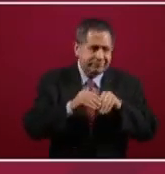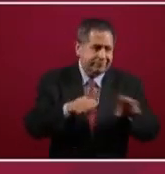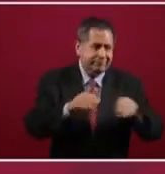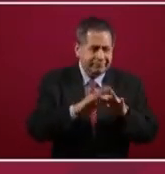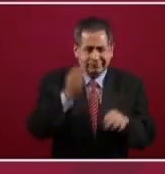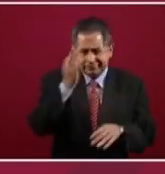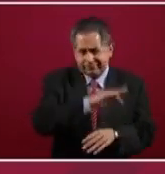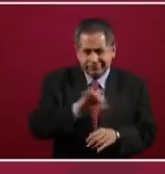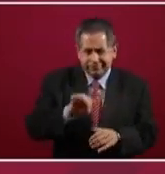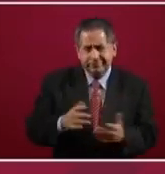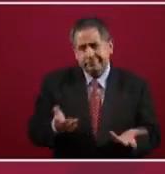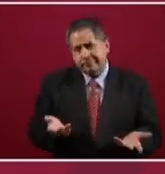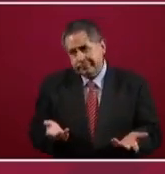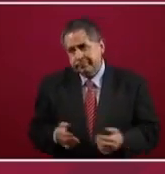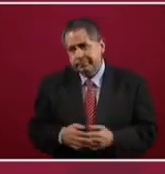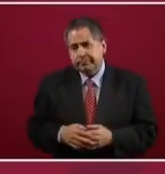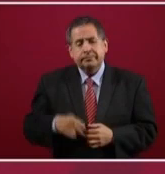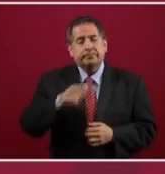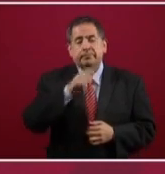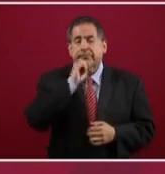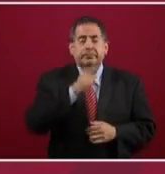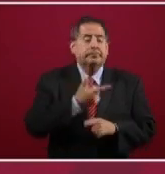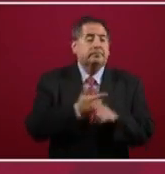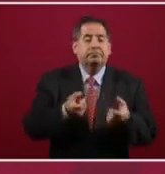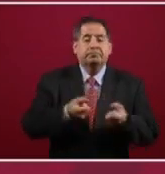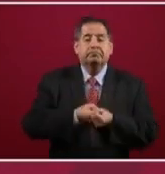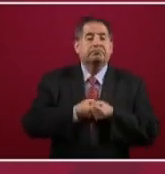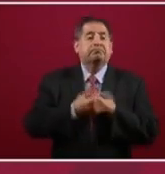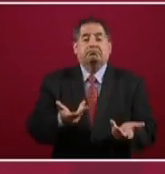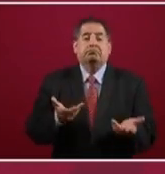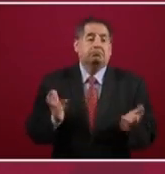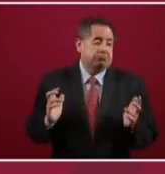pero nos dan libertad.